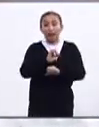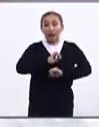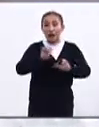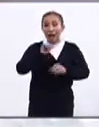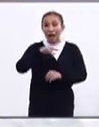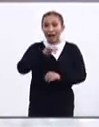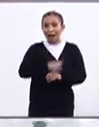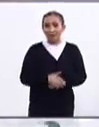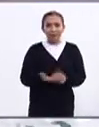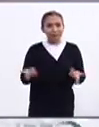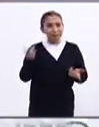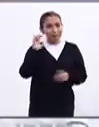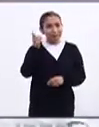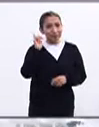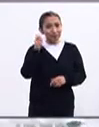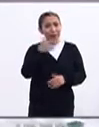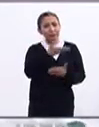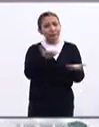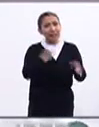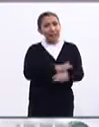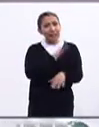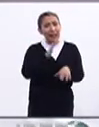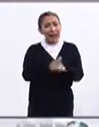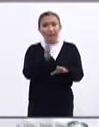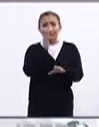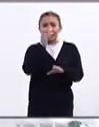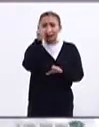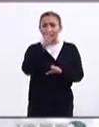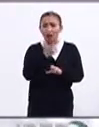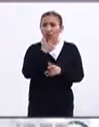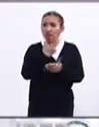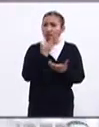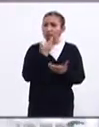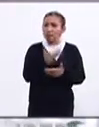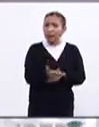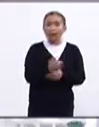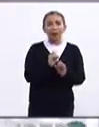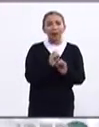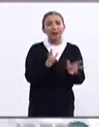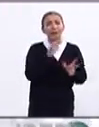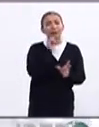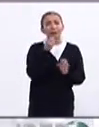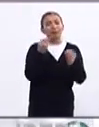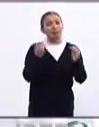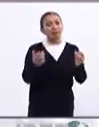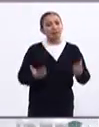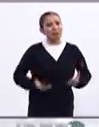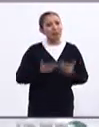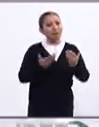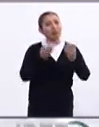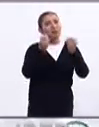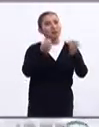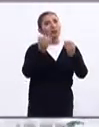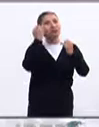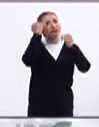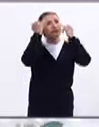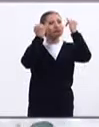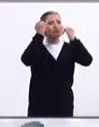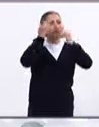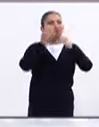Ana Cristina, espero que hayan tenido una excelente cena, una excelente noche y por supuesto muchísimo ánimo, muchísima